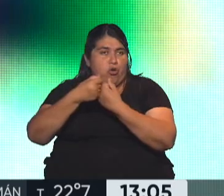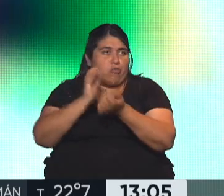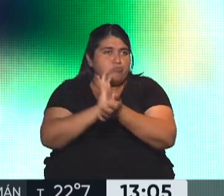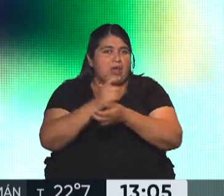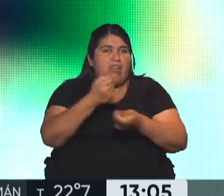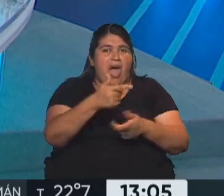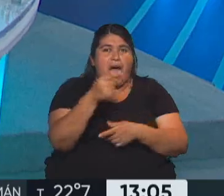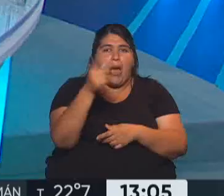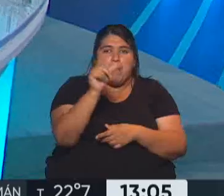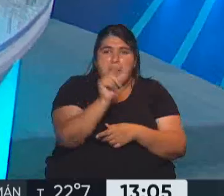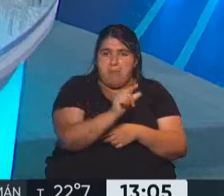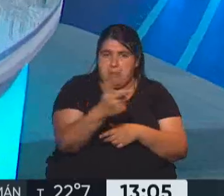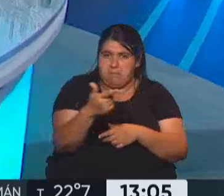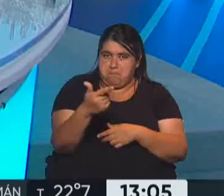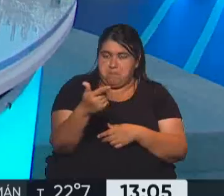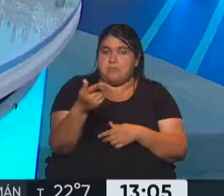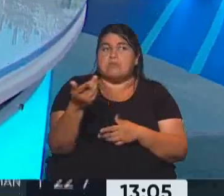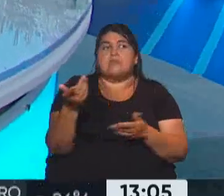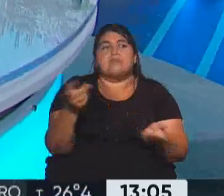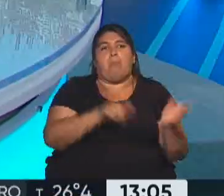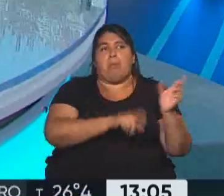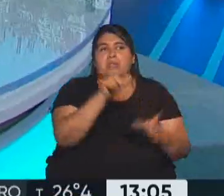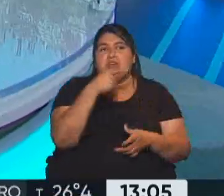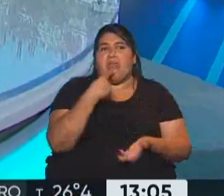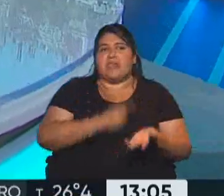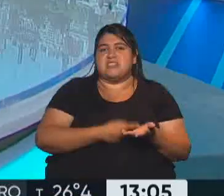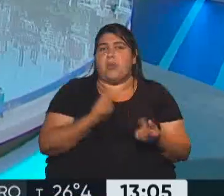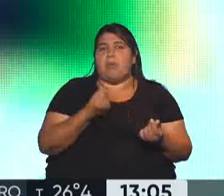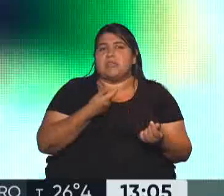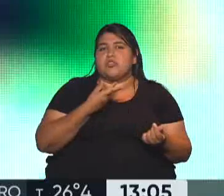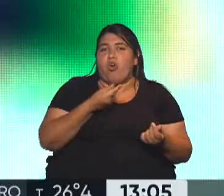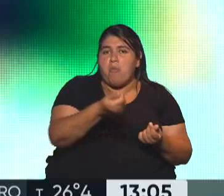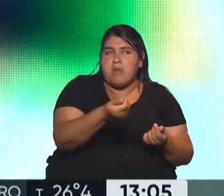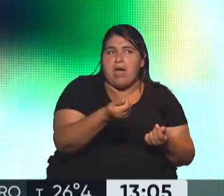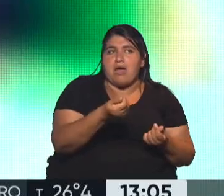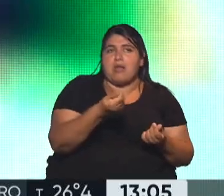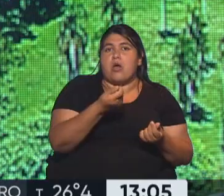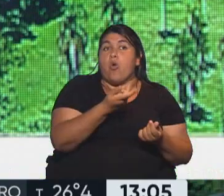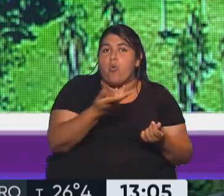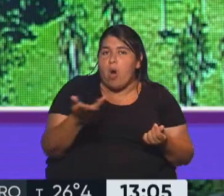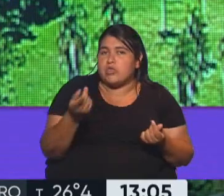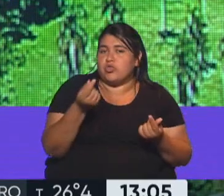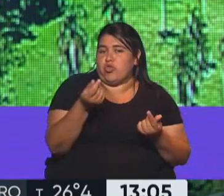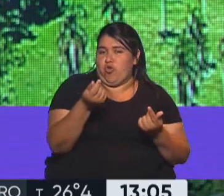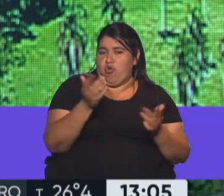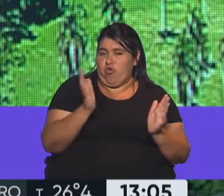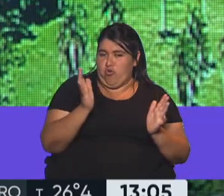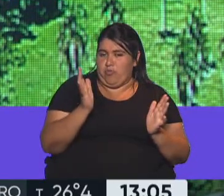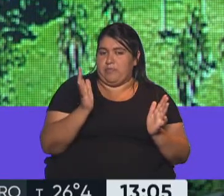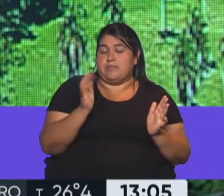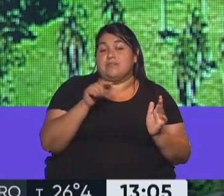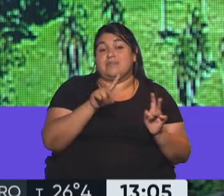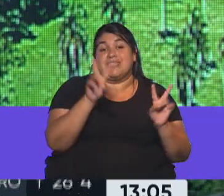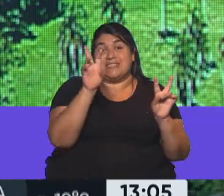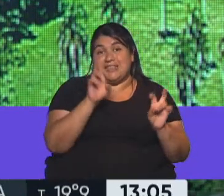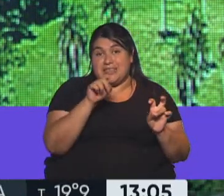toma mucha gente para decidir si compra, cuánto compra y qué compra. A ver, lo que hay que advertir con este tema,